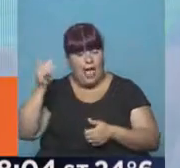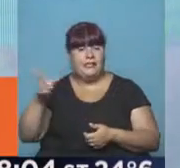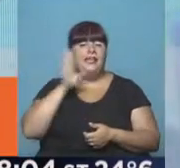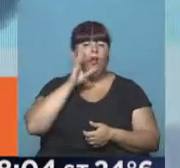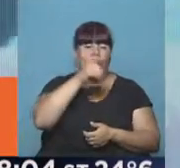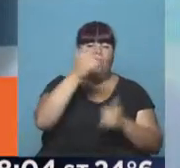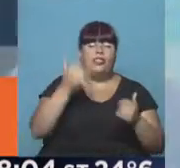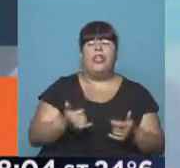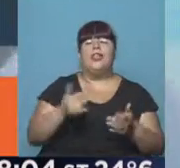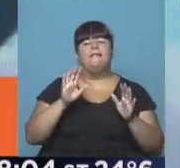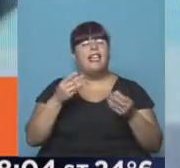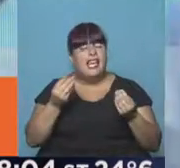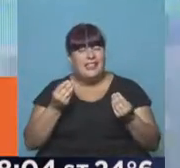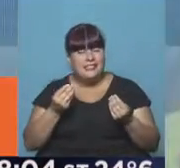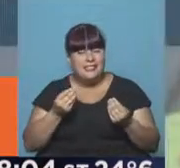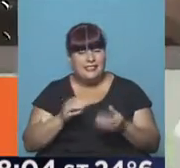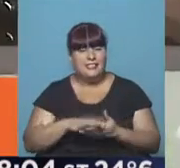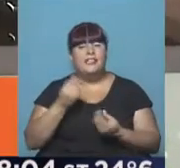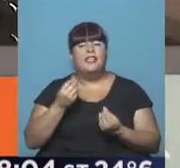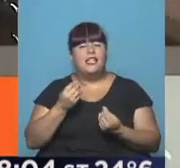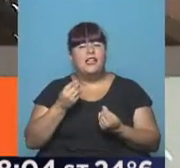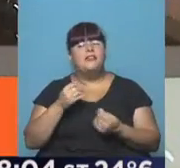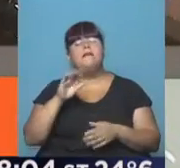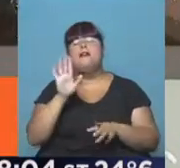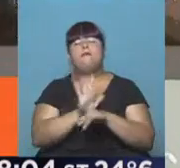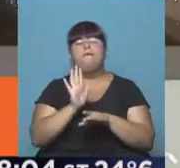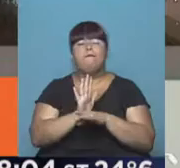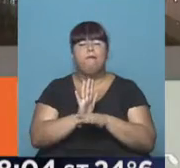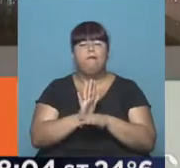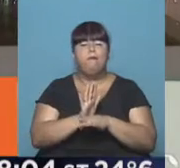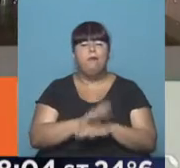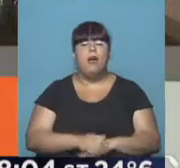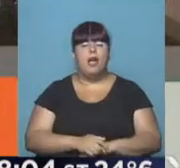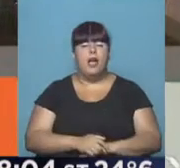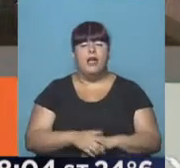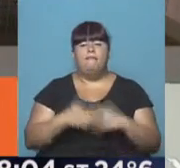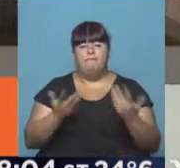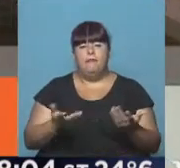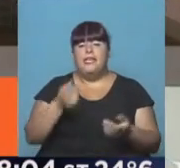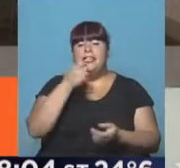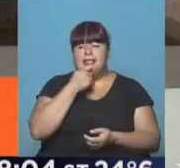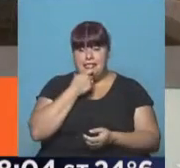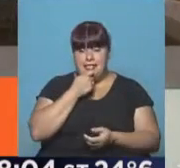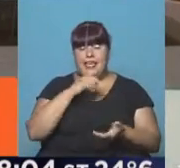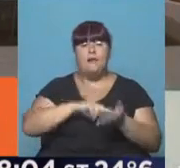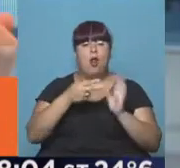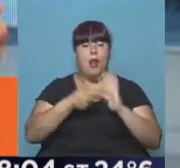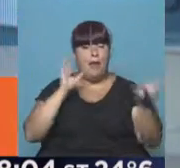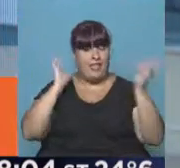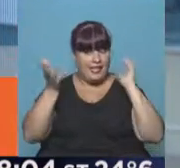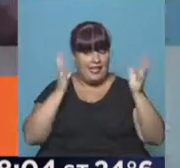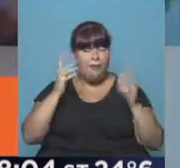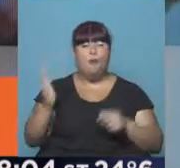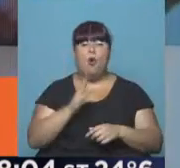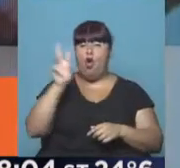eeuu o sea tenemos un nivel de riesgo significa que bueno de un problema climático el